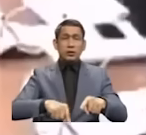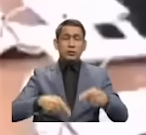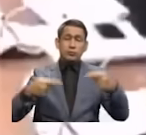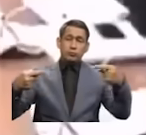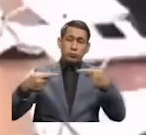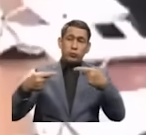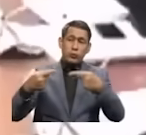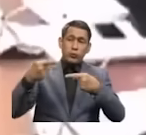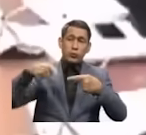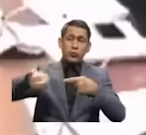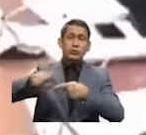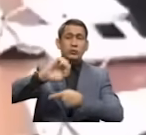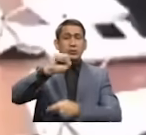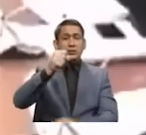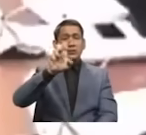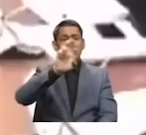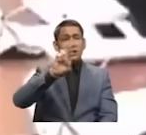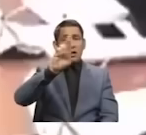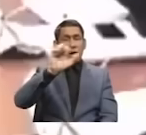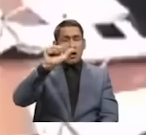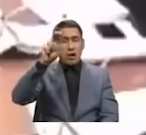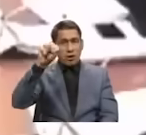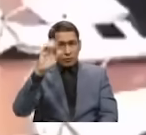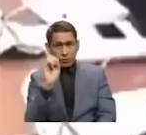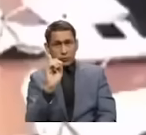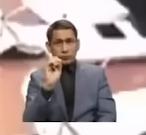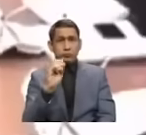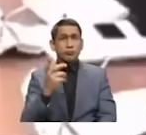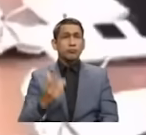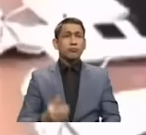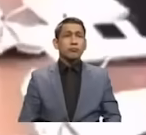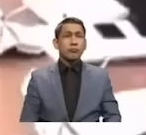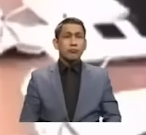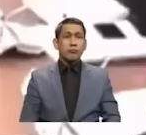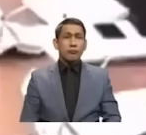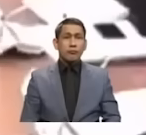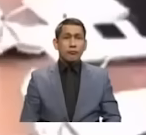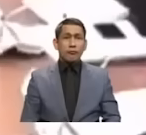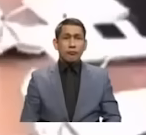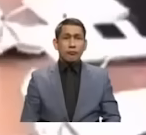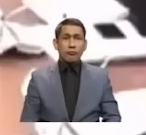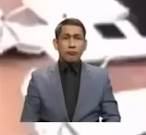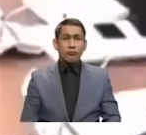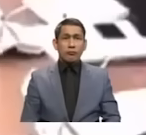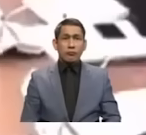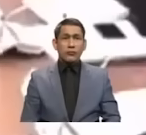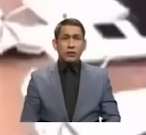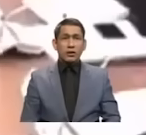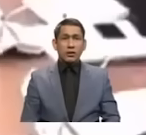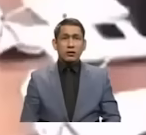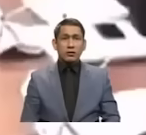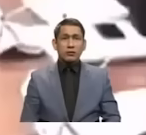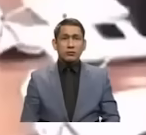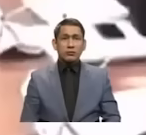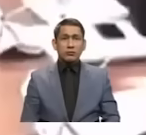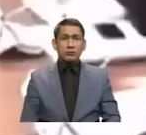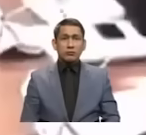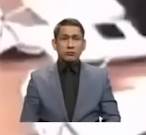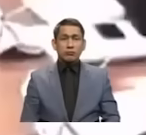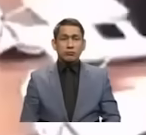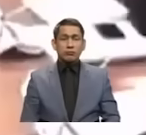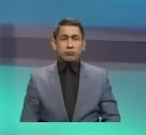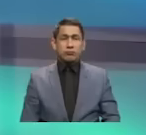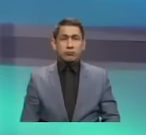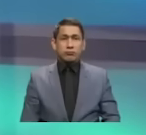de la comparecencia del presidente del Consejo de la Judicatura, Álvaro Román. Estoy pidiendo de manera muy cordial que haga